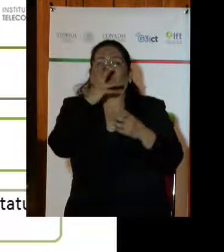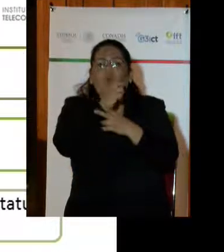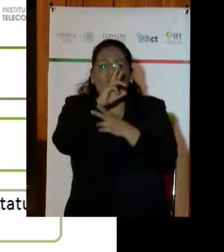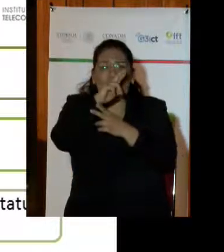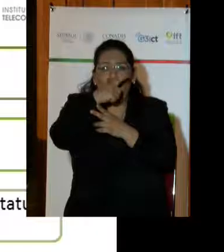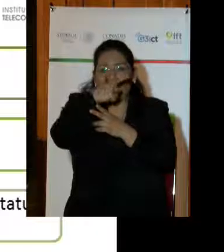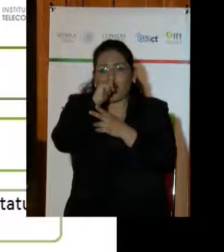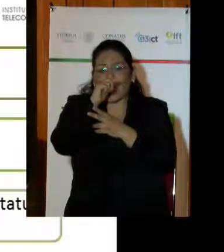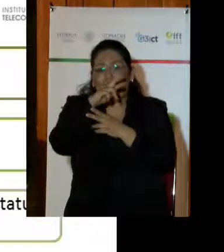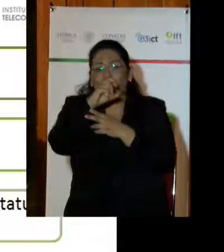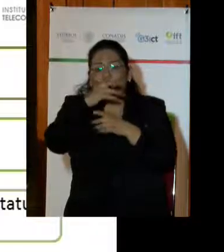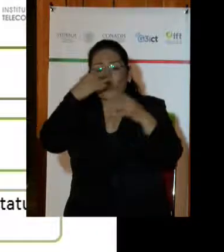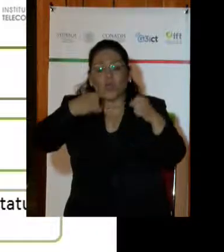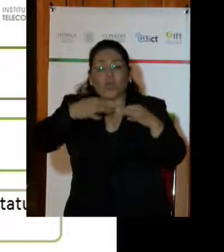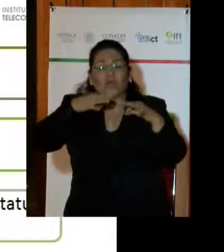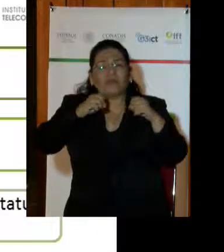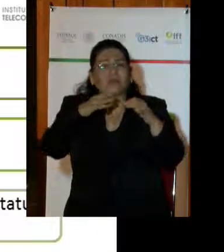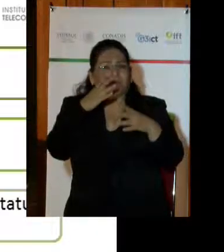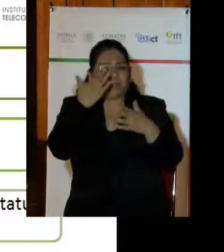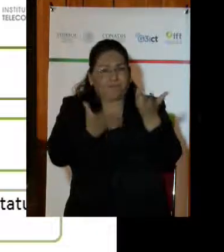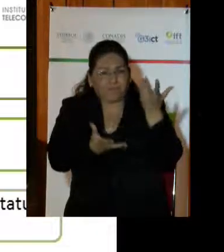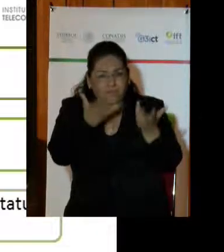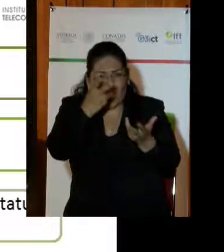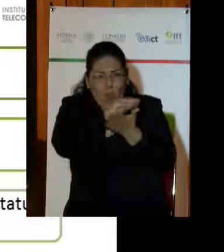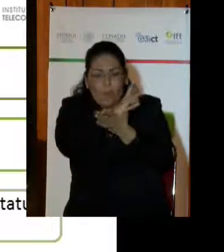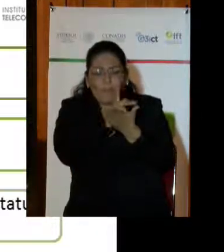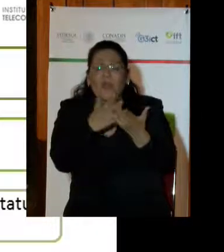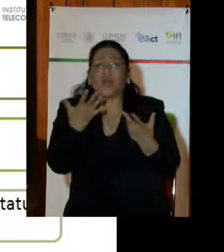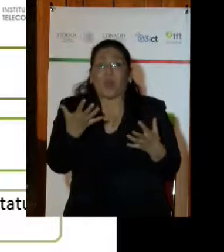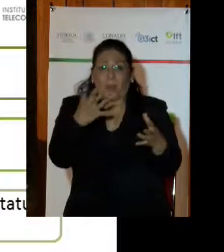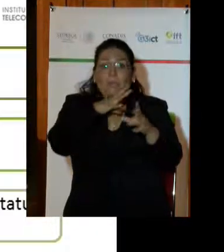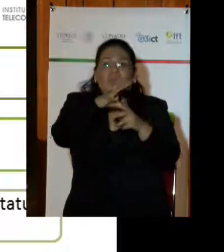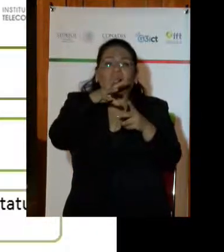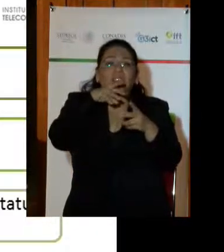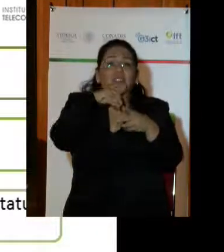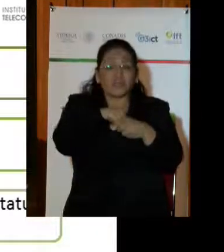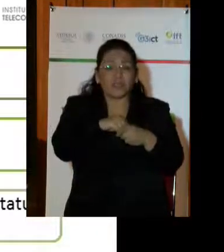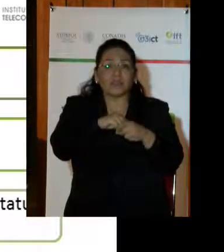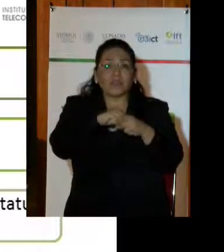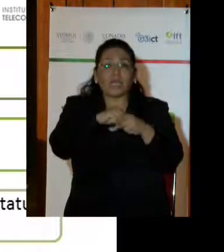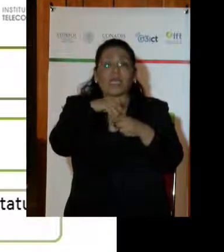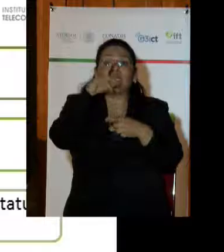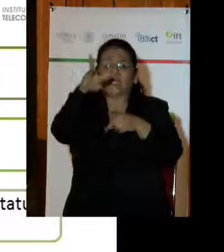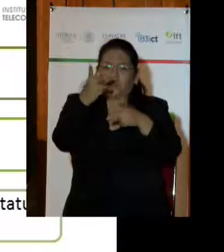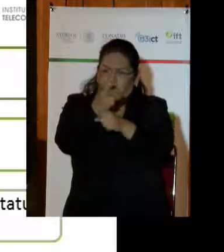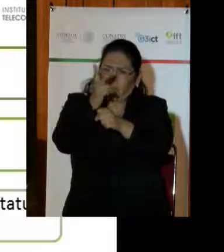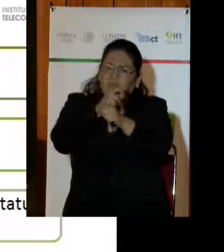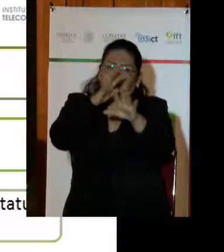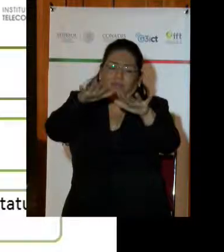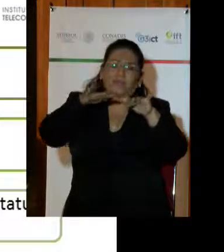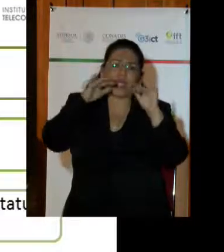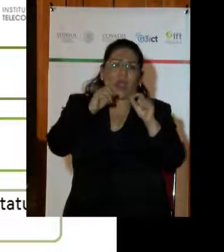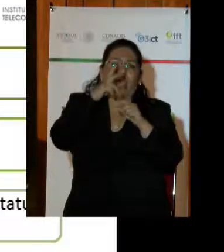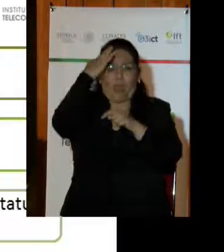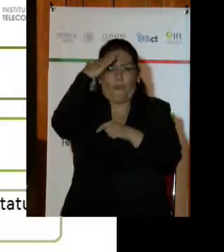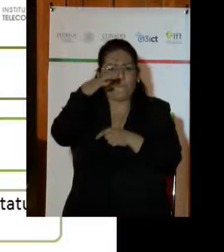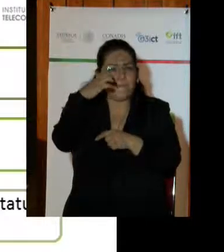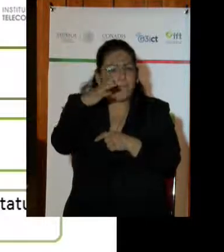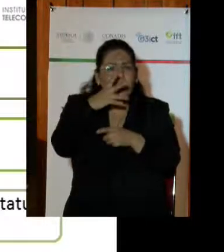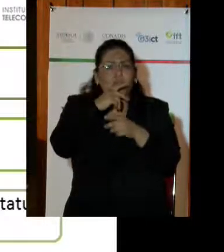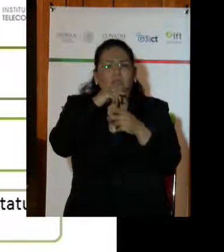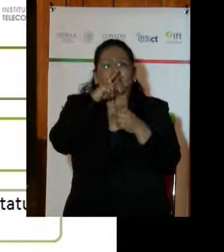para otros. El proceso fue incluyente. Se llamaron expertos en el tema, se llamaron